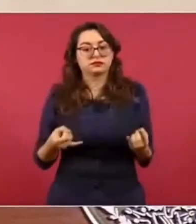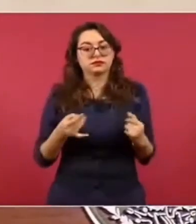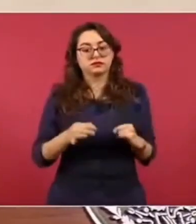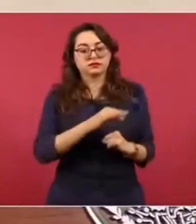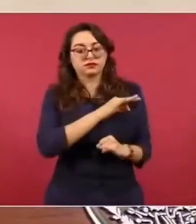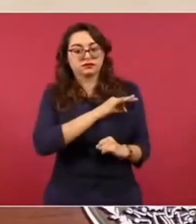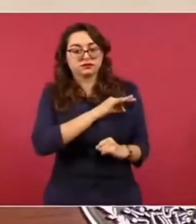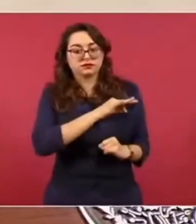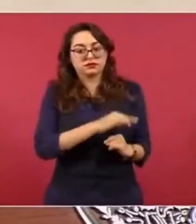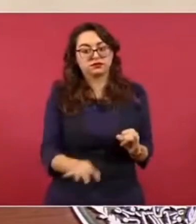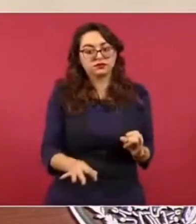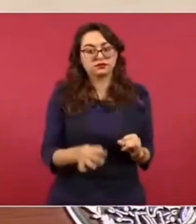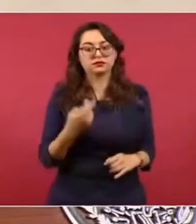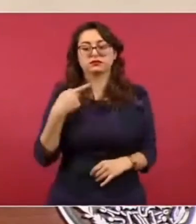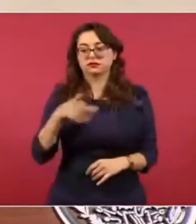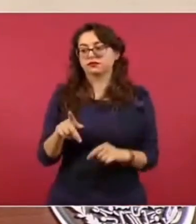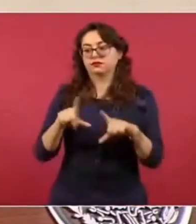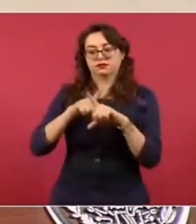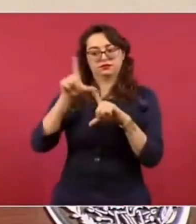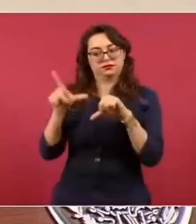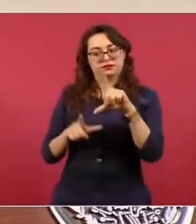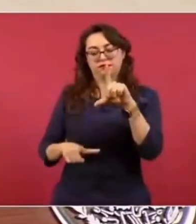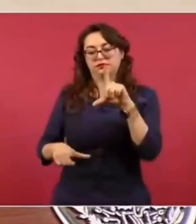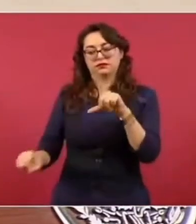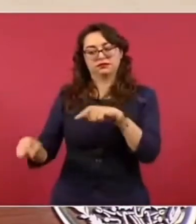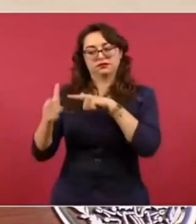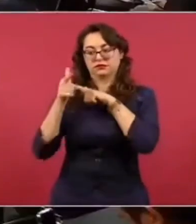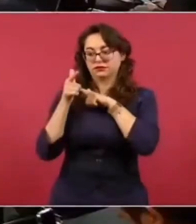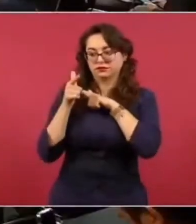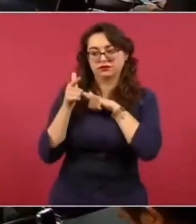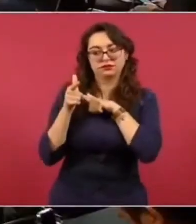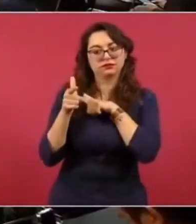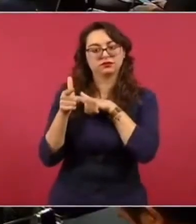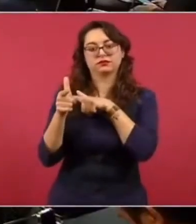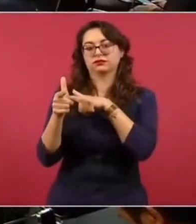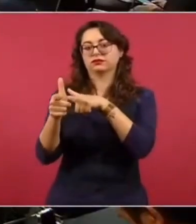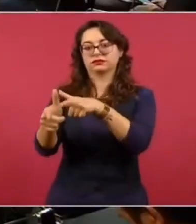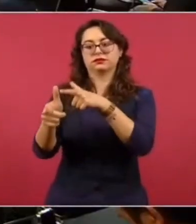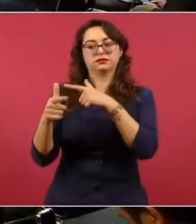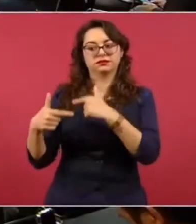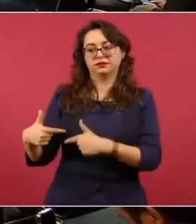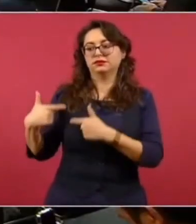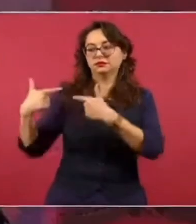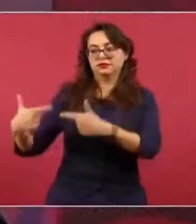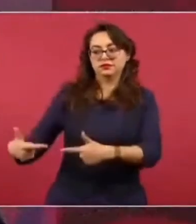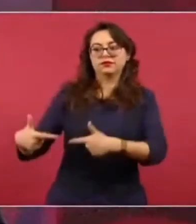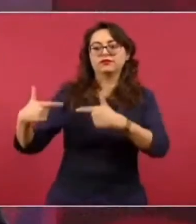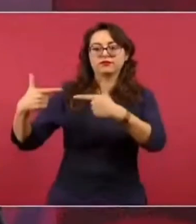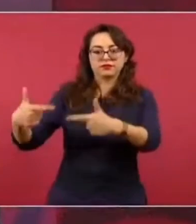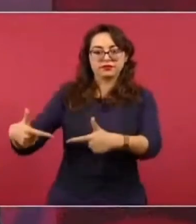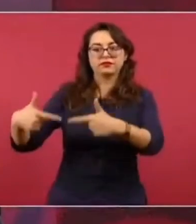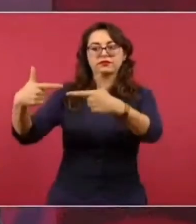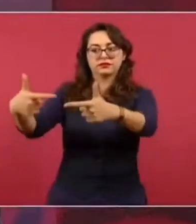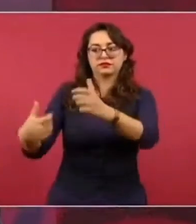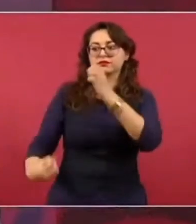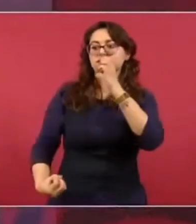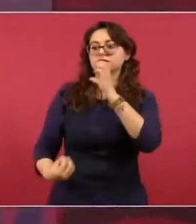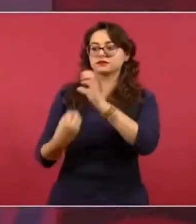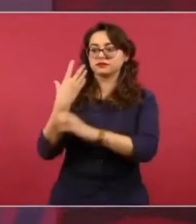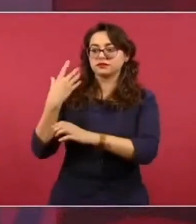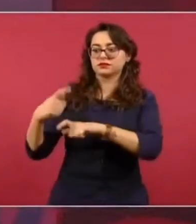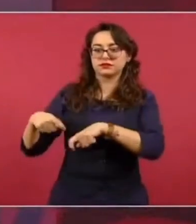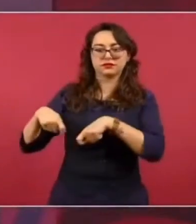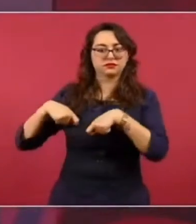gloria de México Tenochtitlan. Ahí vendrán las nuevas generaciones a los que vamos a entregarles